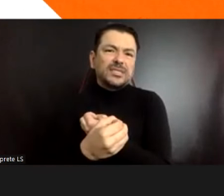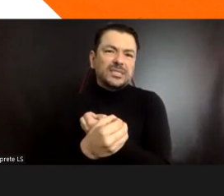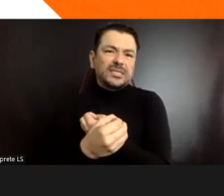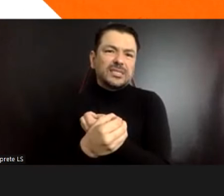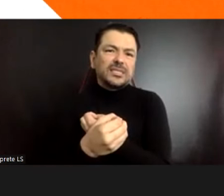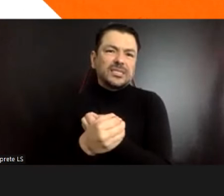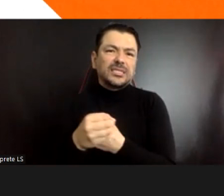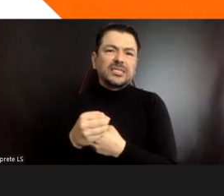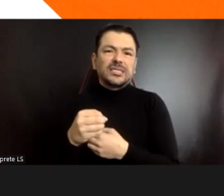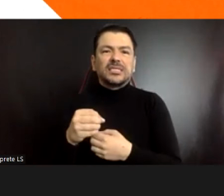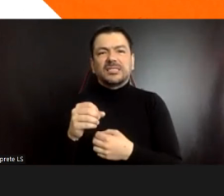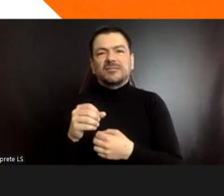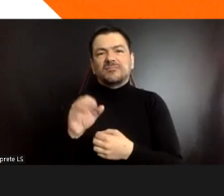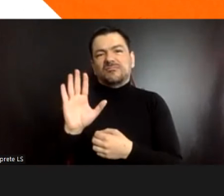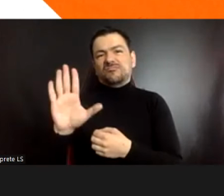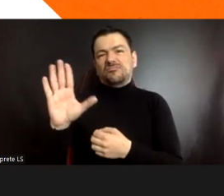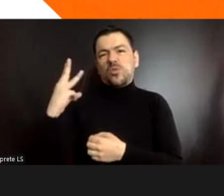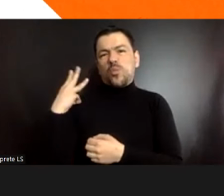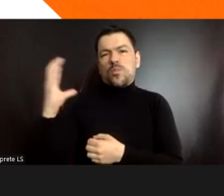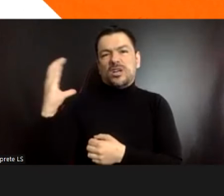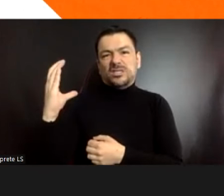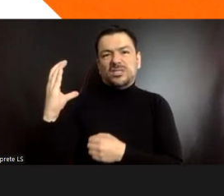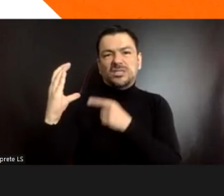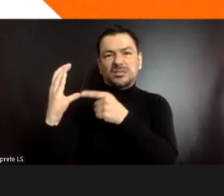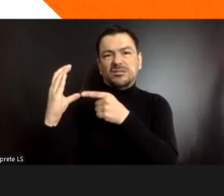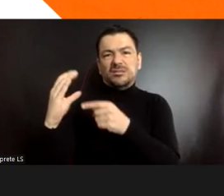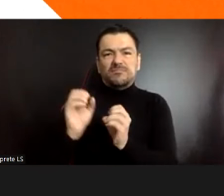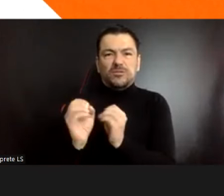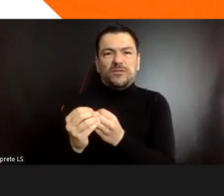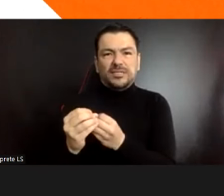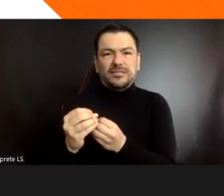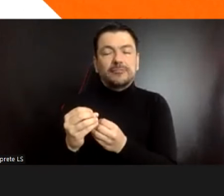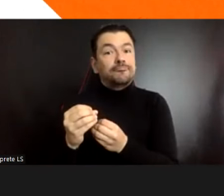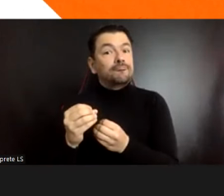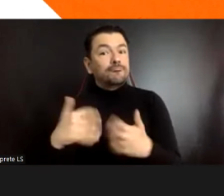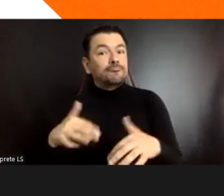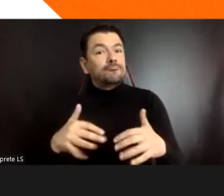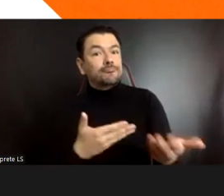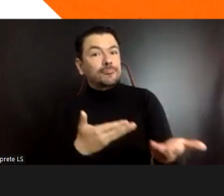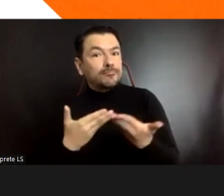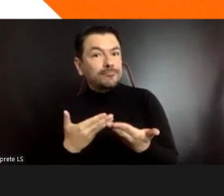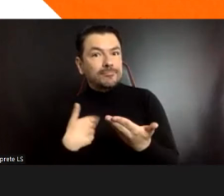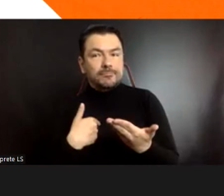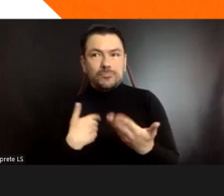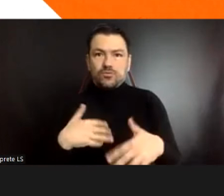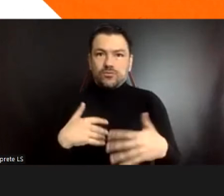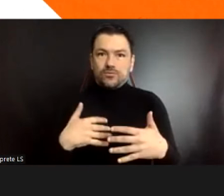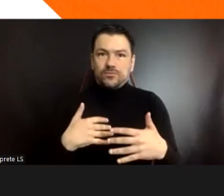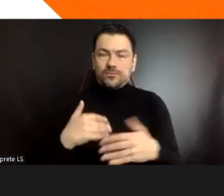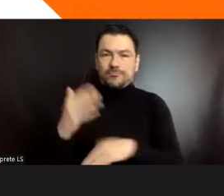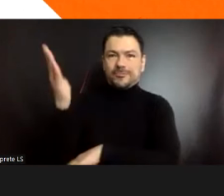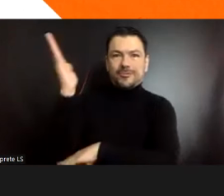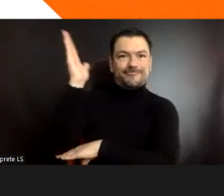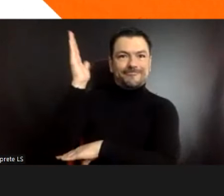Nos gusta mucho darles la bienvenida para este webinario en el que hablaremos de cómo la evidencia